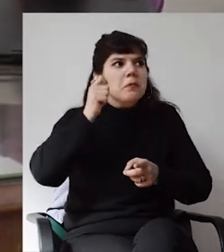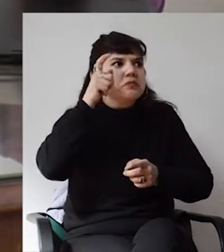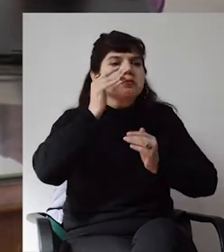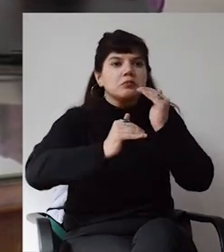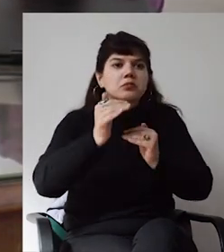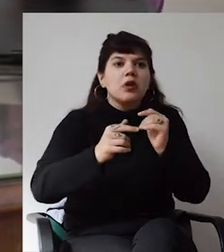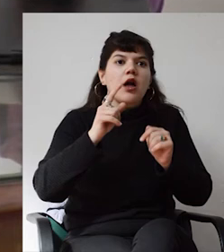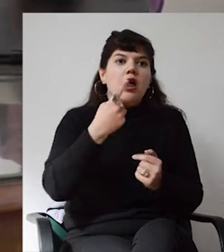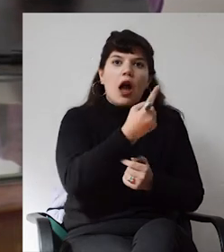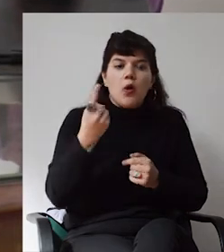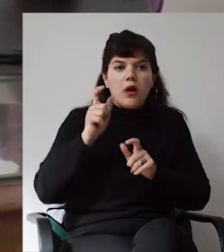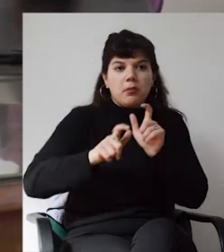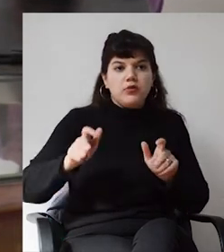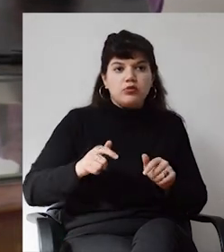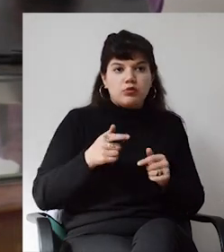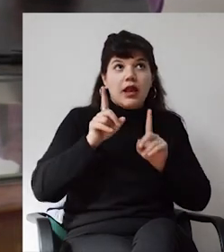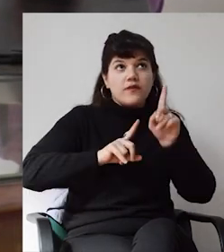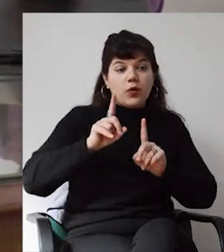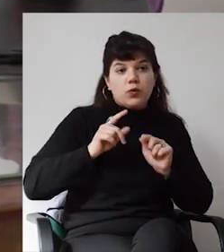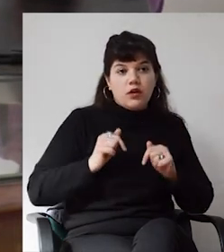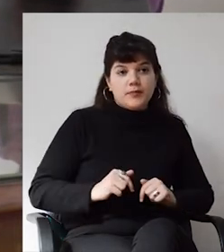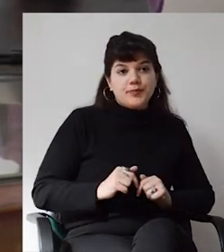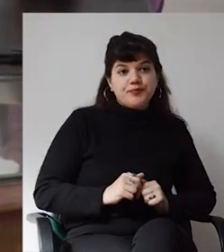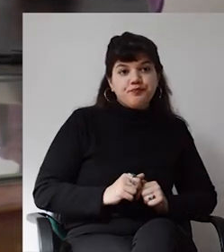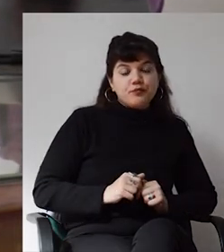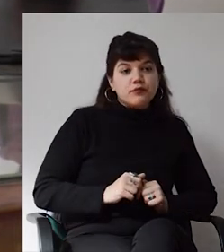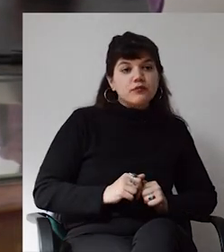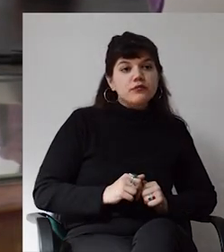de capacidades a que se aboca la Universidad de la República.